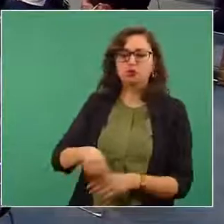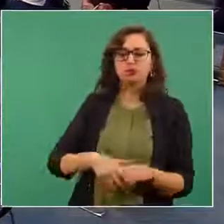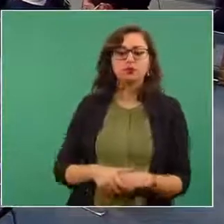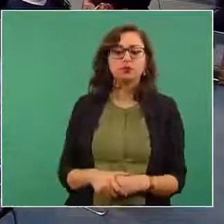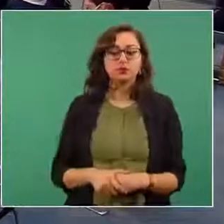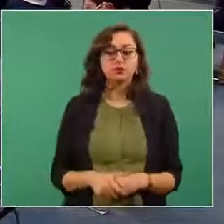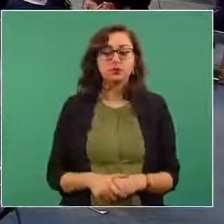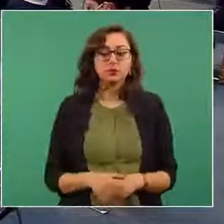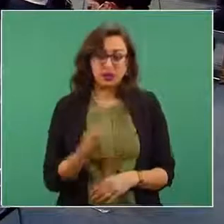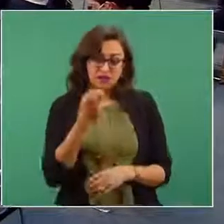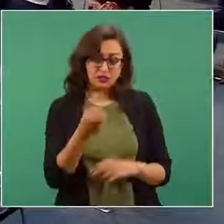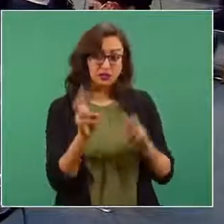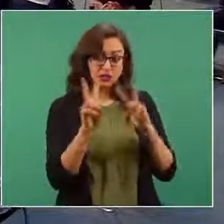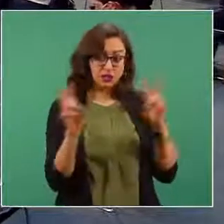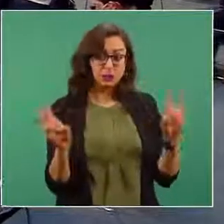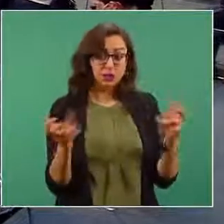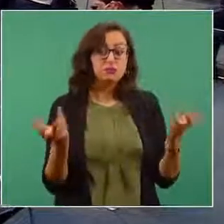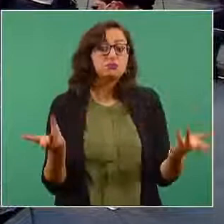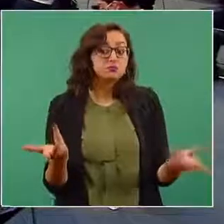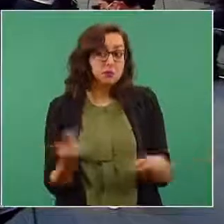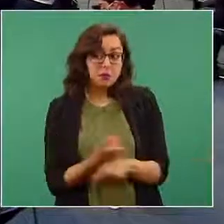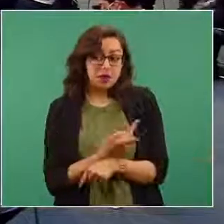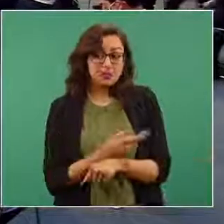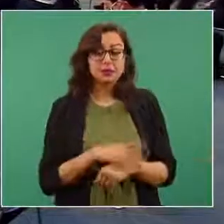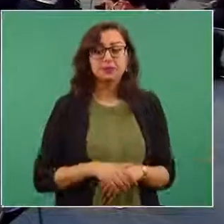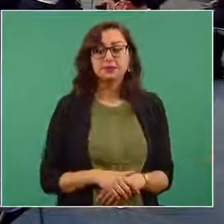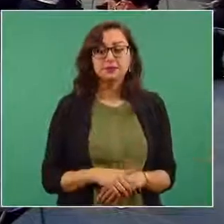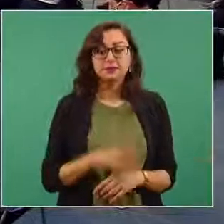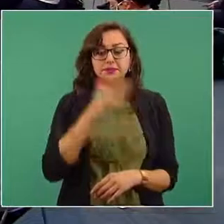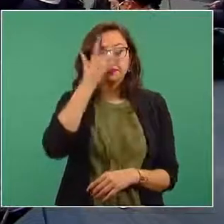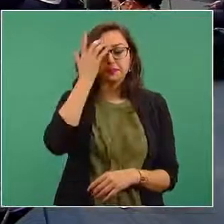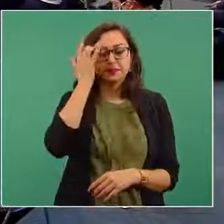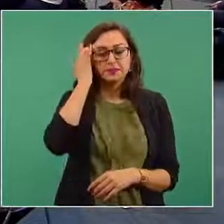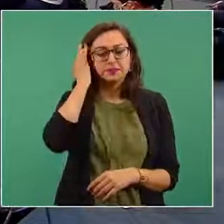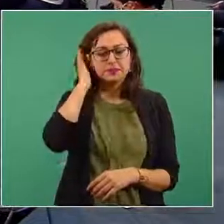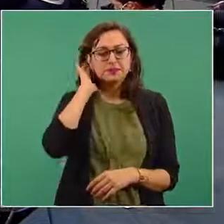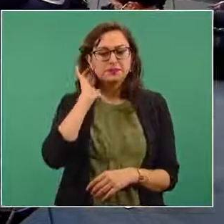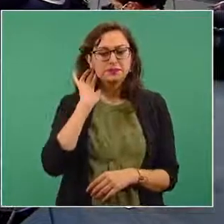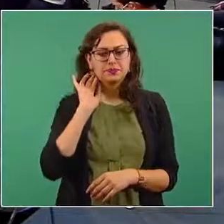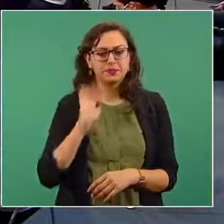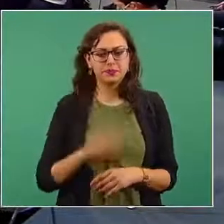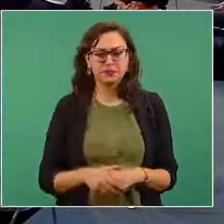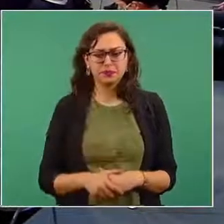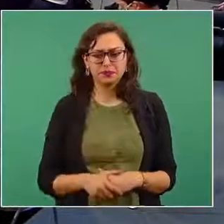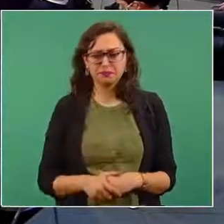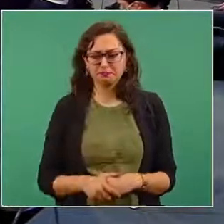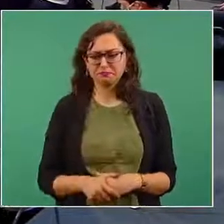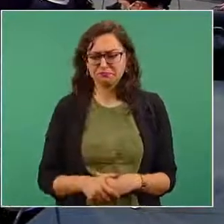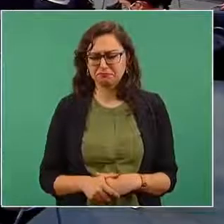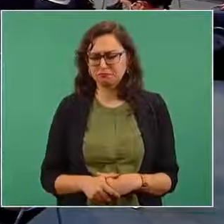habló también de esto? Gracias. Sí, pero no